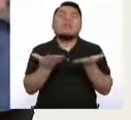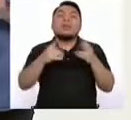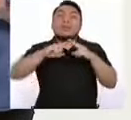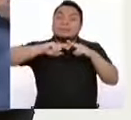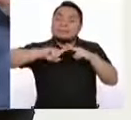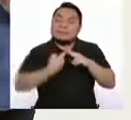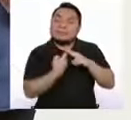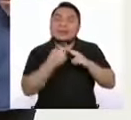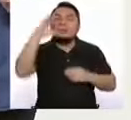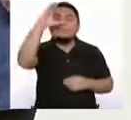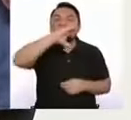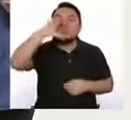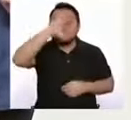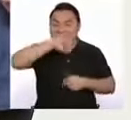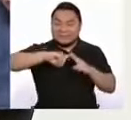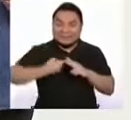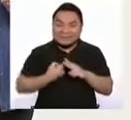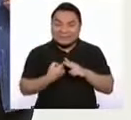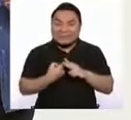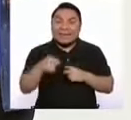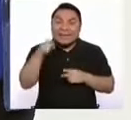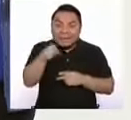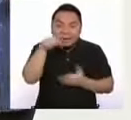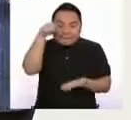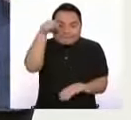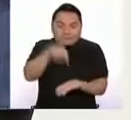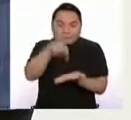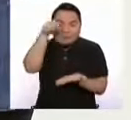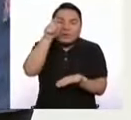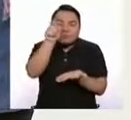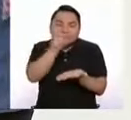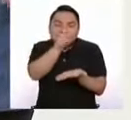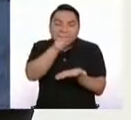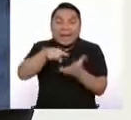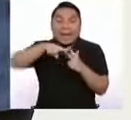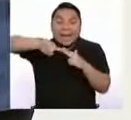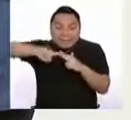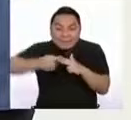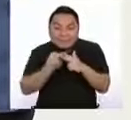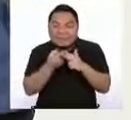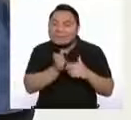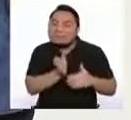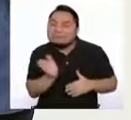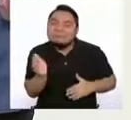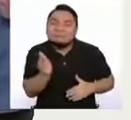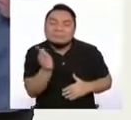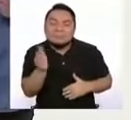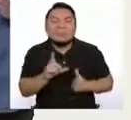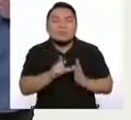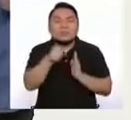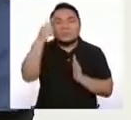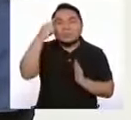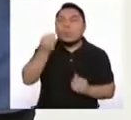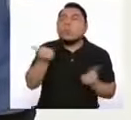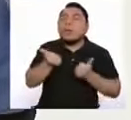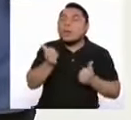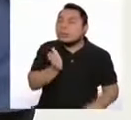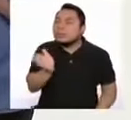nuestra búsqueda. Allí ponemos un puntito. Luego, decidimos cuál es el recorrido.